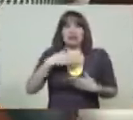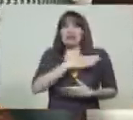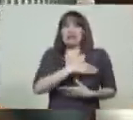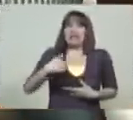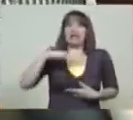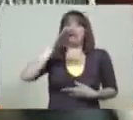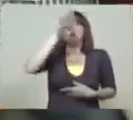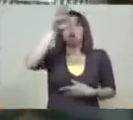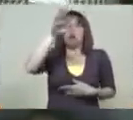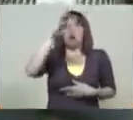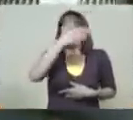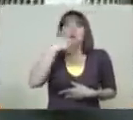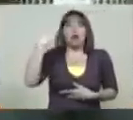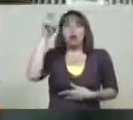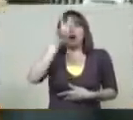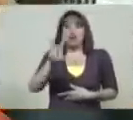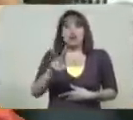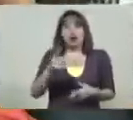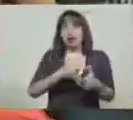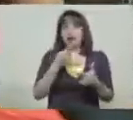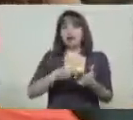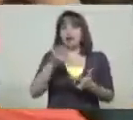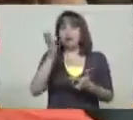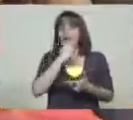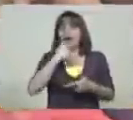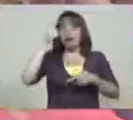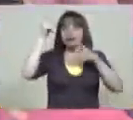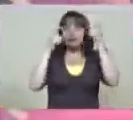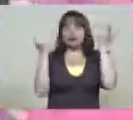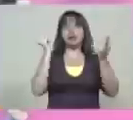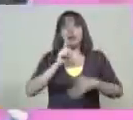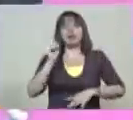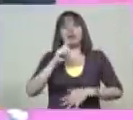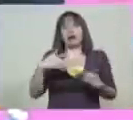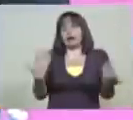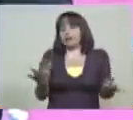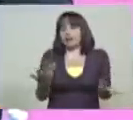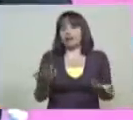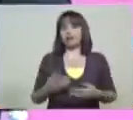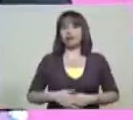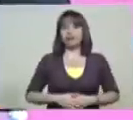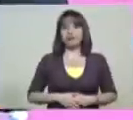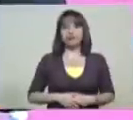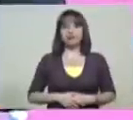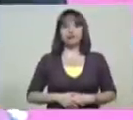grande para Venezuela, no es chavista, es otra cosa.